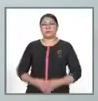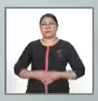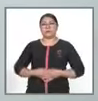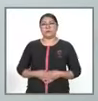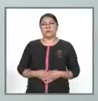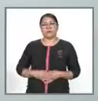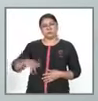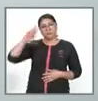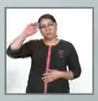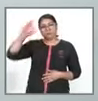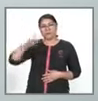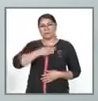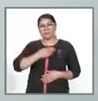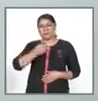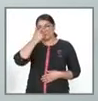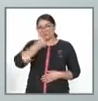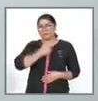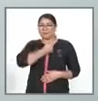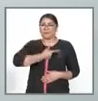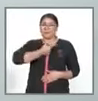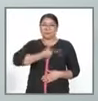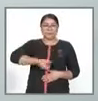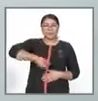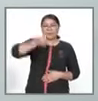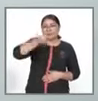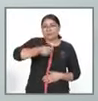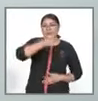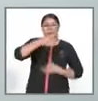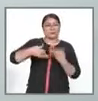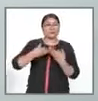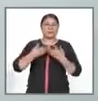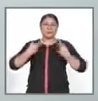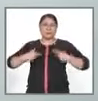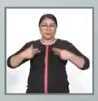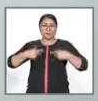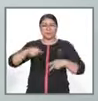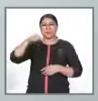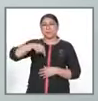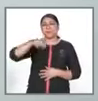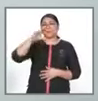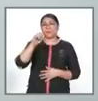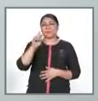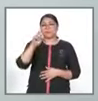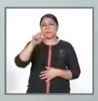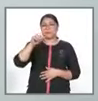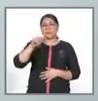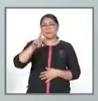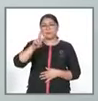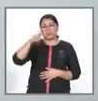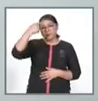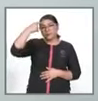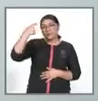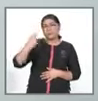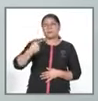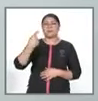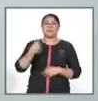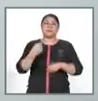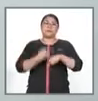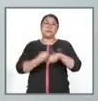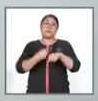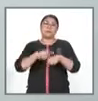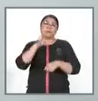Hola muy buenas Buenas noches es un gusto poder saludarlos y saludarlas desde la corporación oaxaqueña de radio y televisión para llevarle las cifras de la